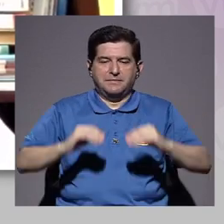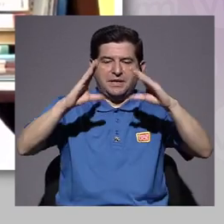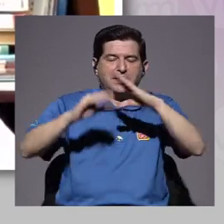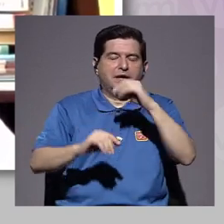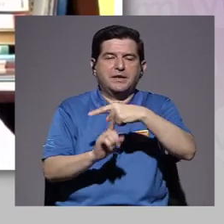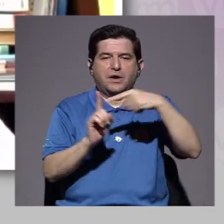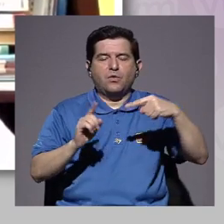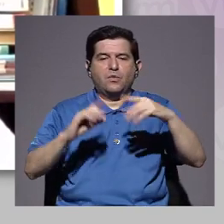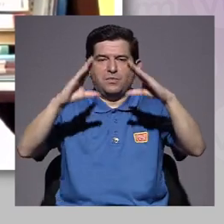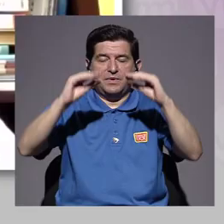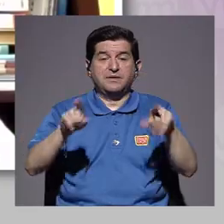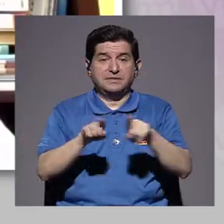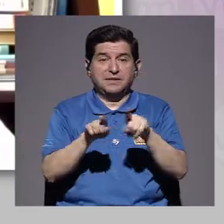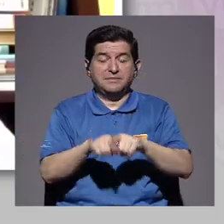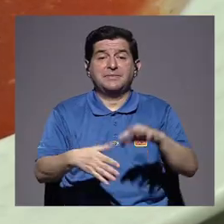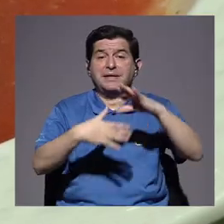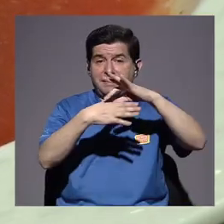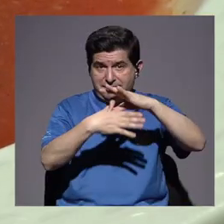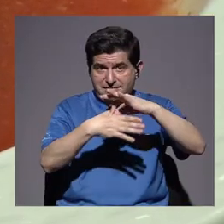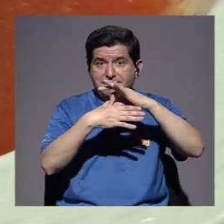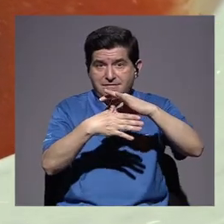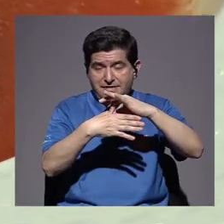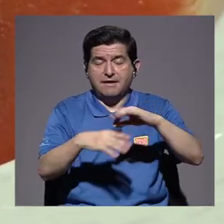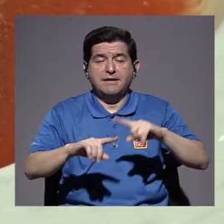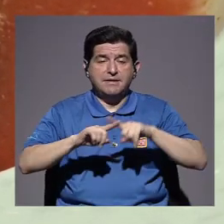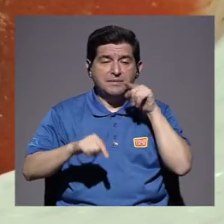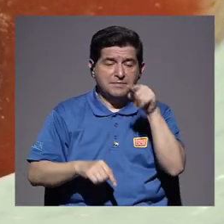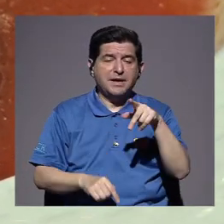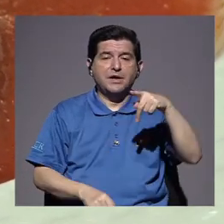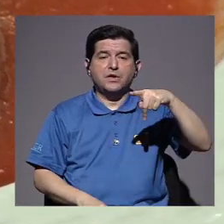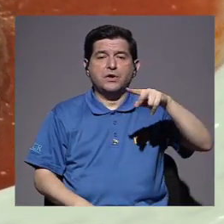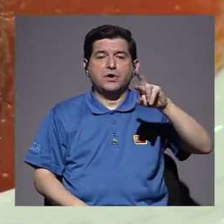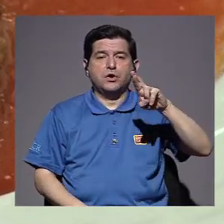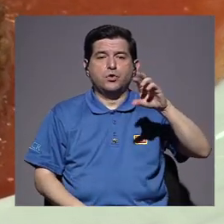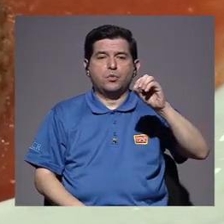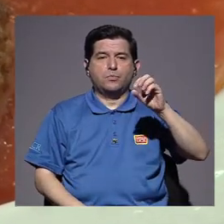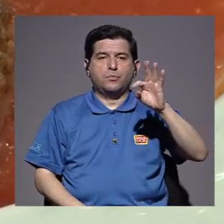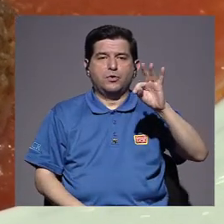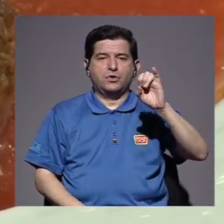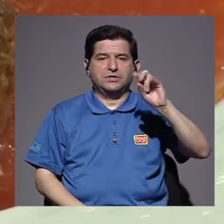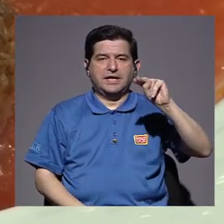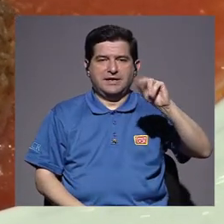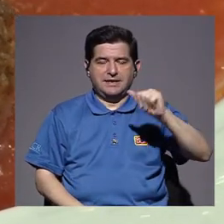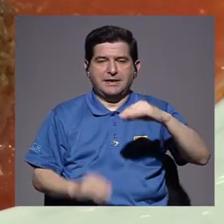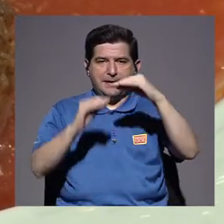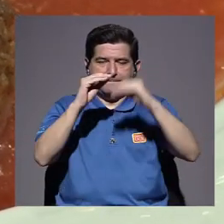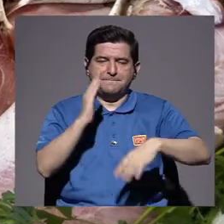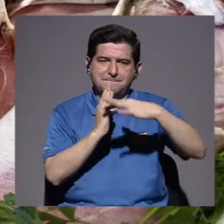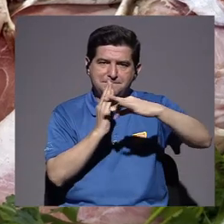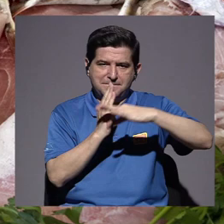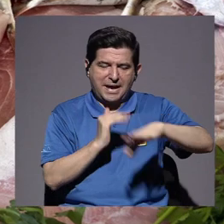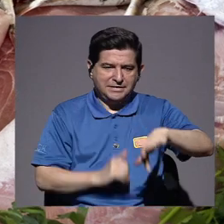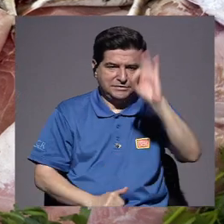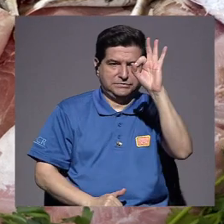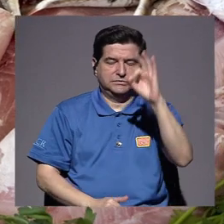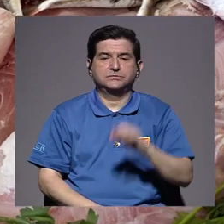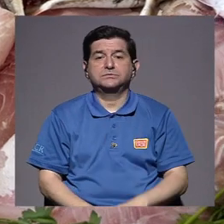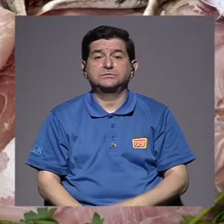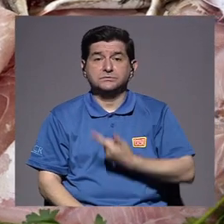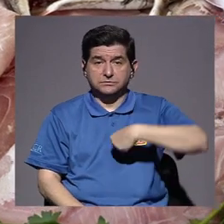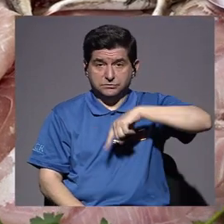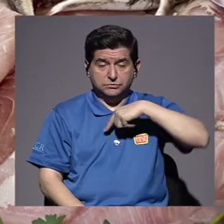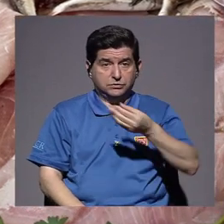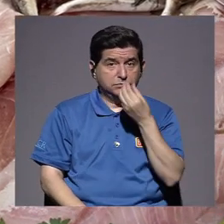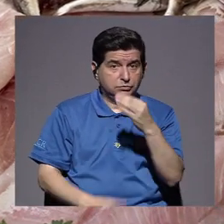consumir carnes o fuentes de proteína, pero esas fuentes de proteína deberíamos de elegir las que tienen menos grasa. O sea que si vamos a consumir